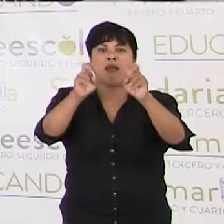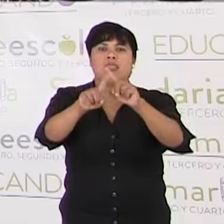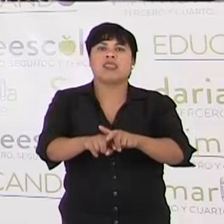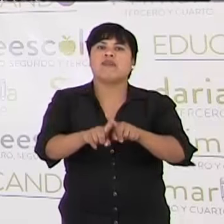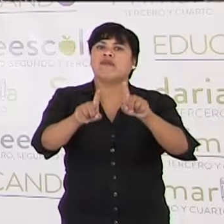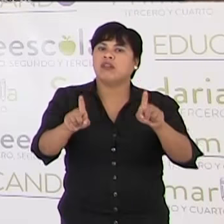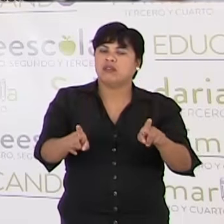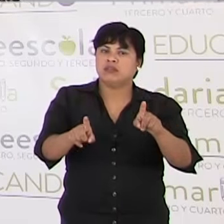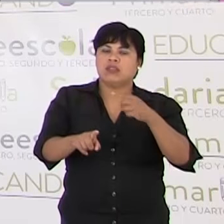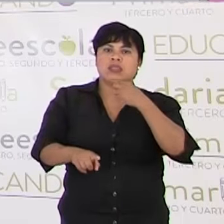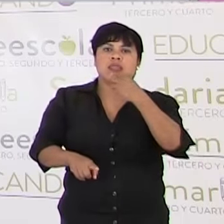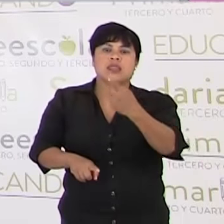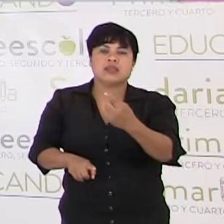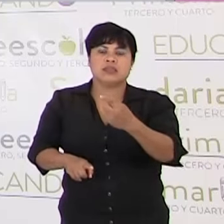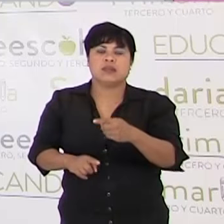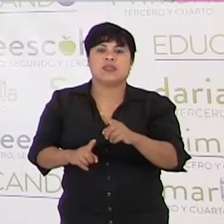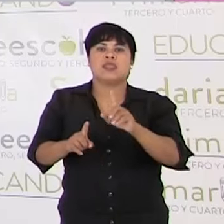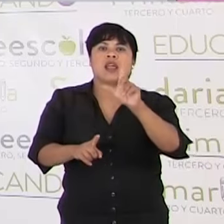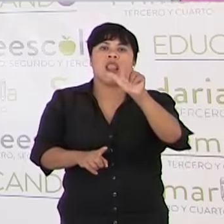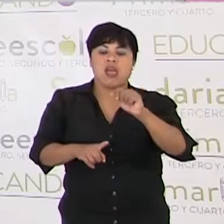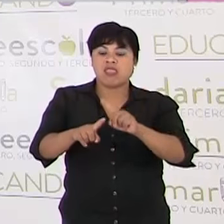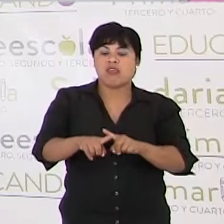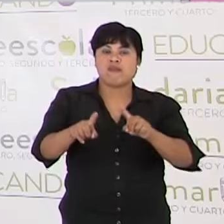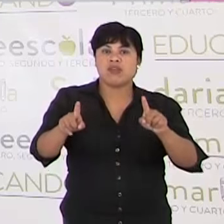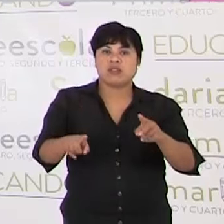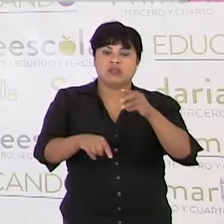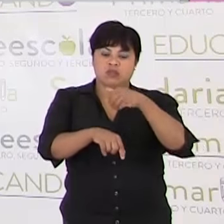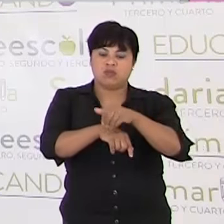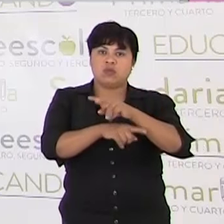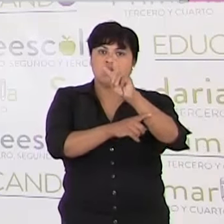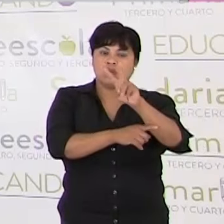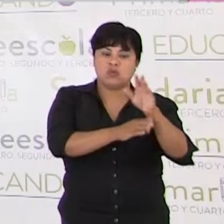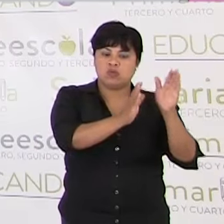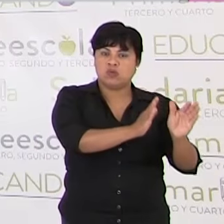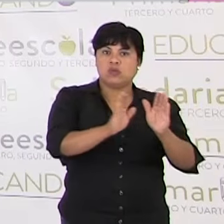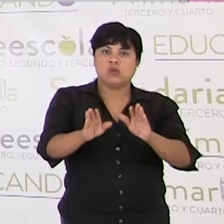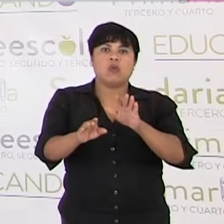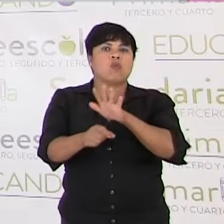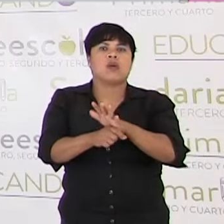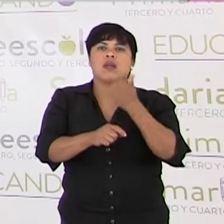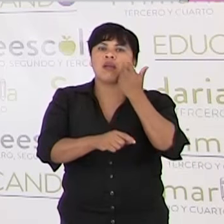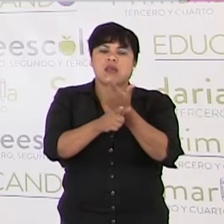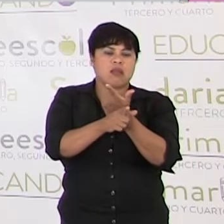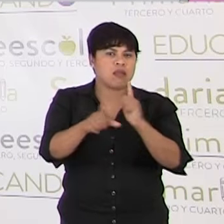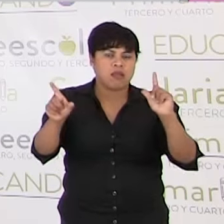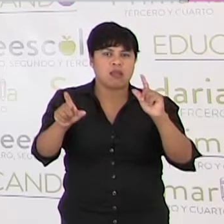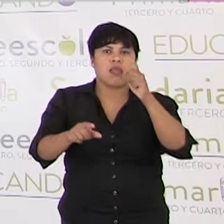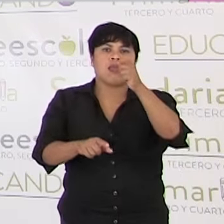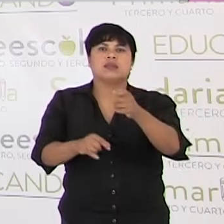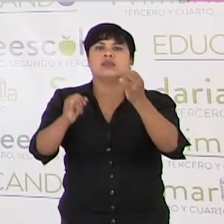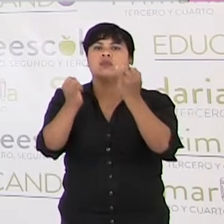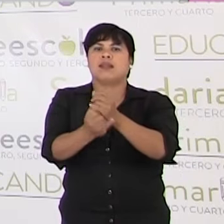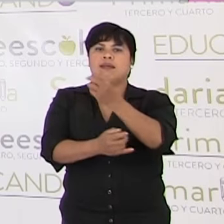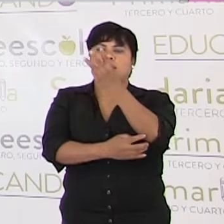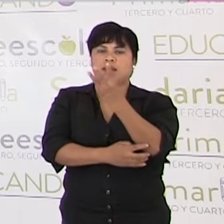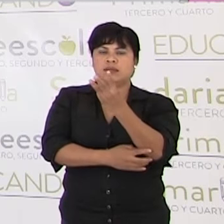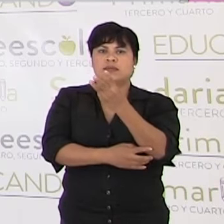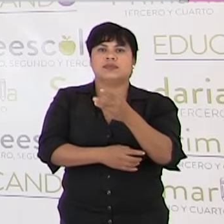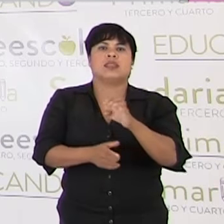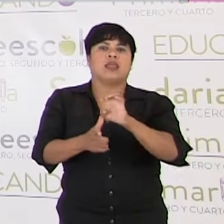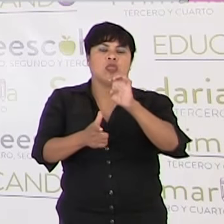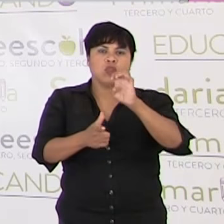expresión común que nos dice la diferencia de dos números cualesquiera es igual a 3.